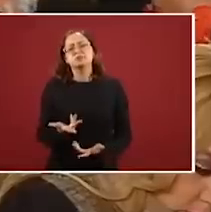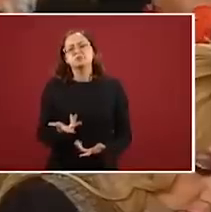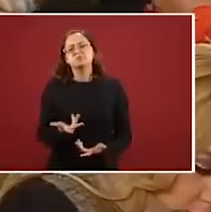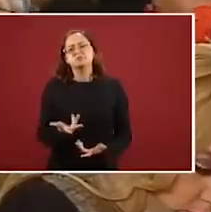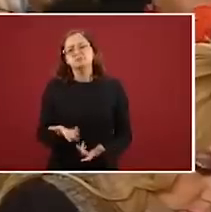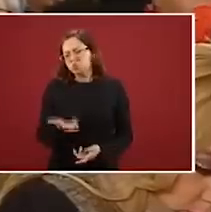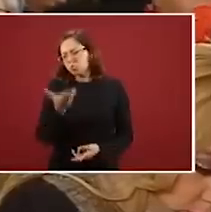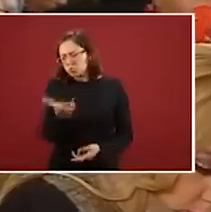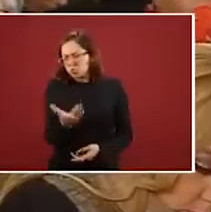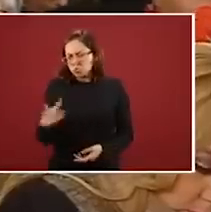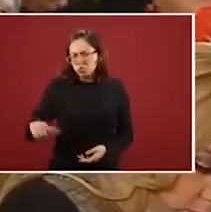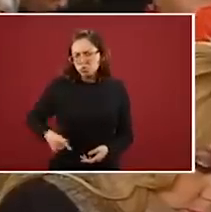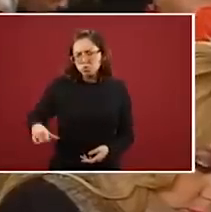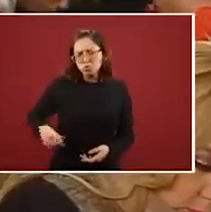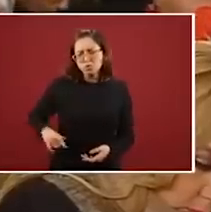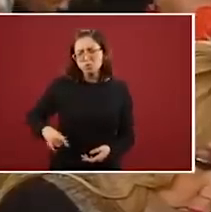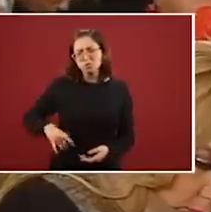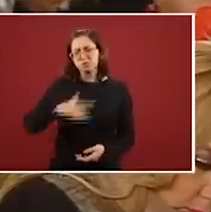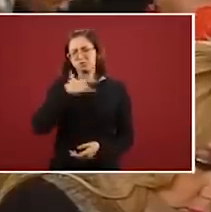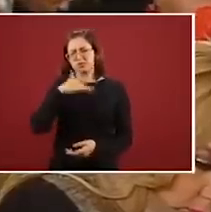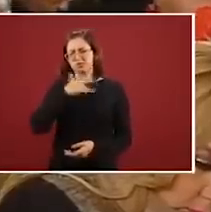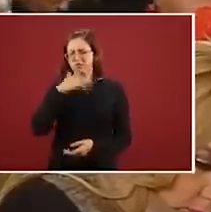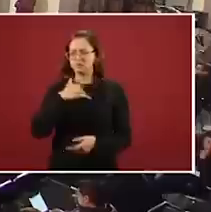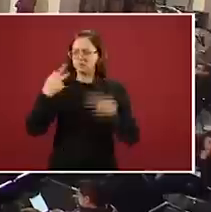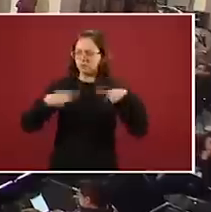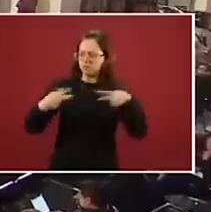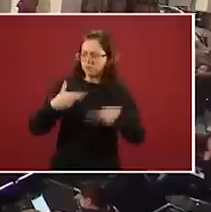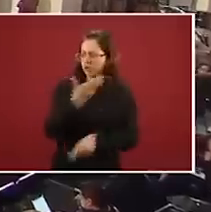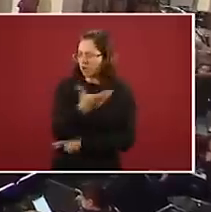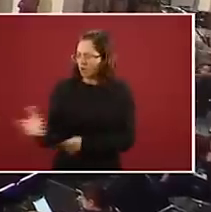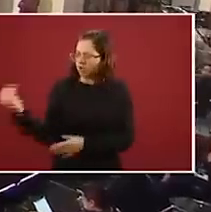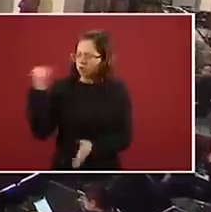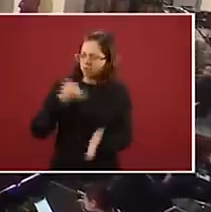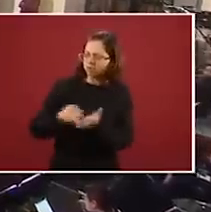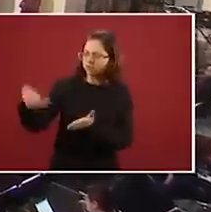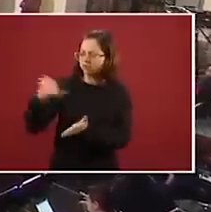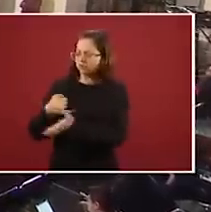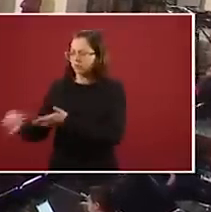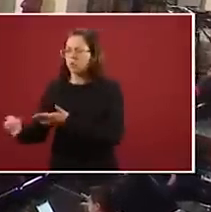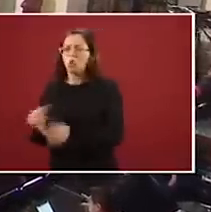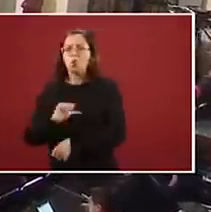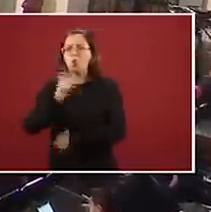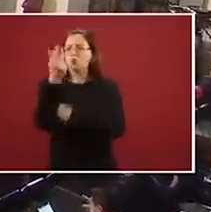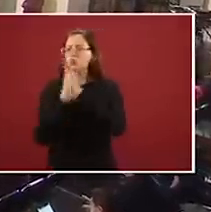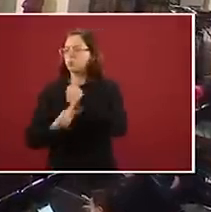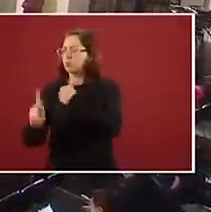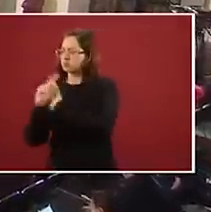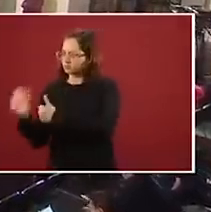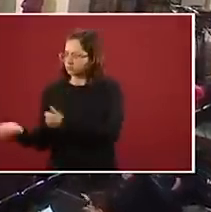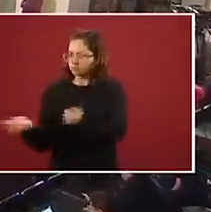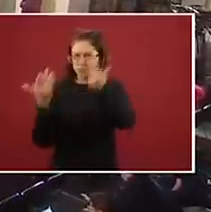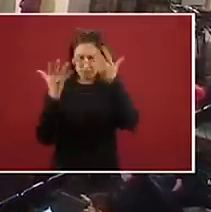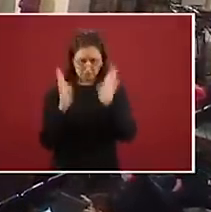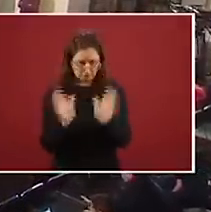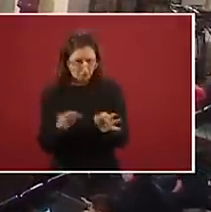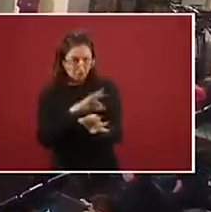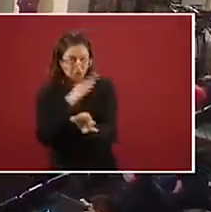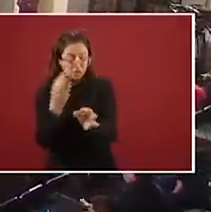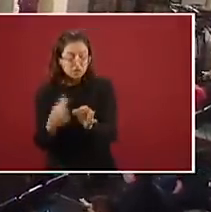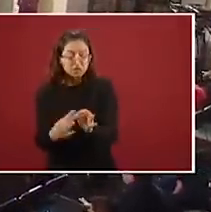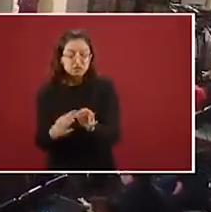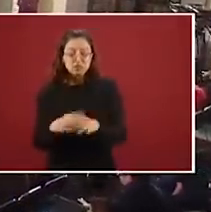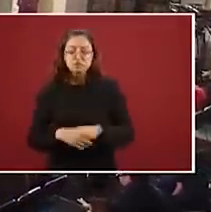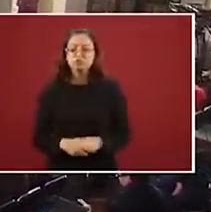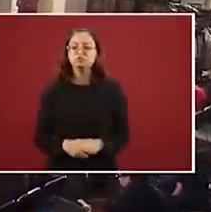de su gobierno si ya están listos los productores para incursionar en nuevos mercados? Sí, porque ahora